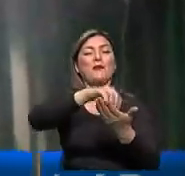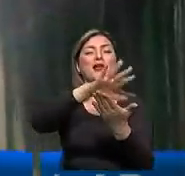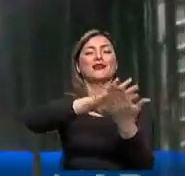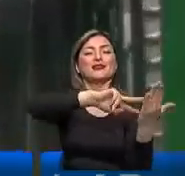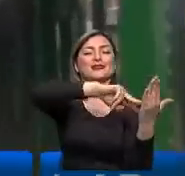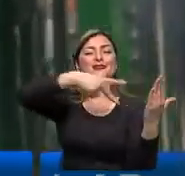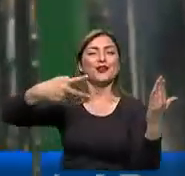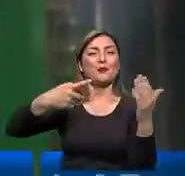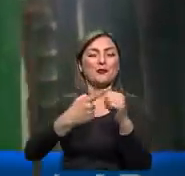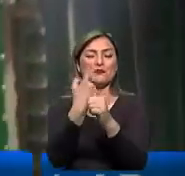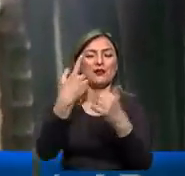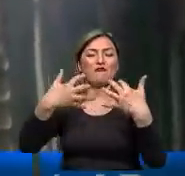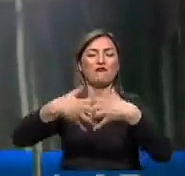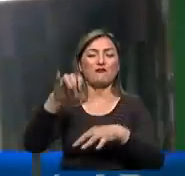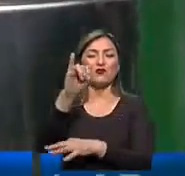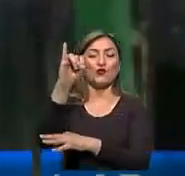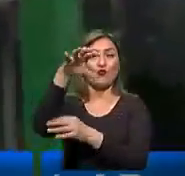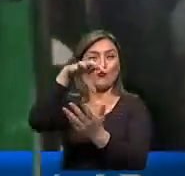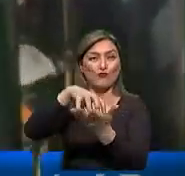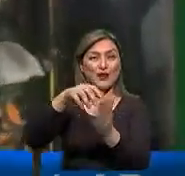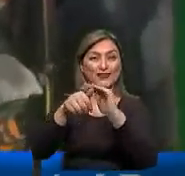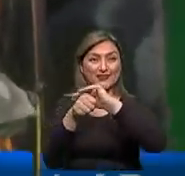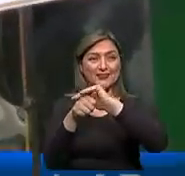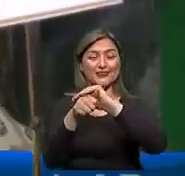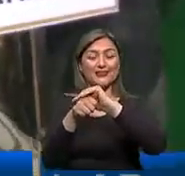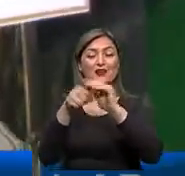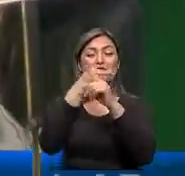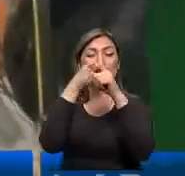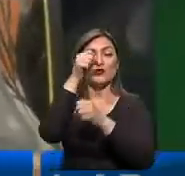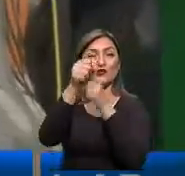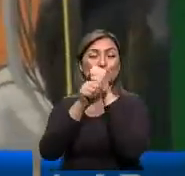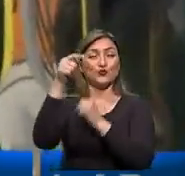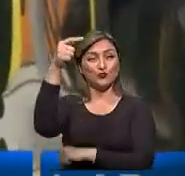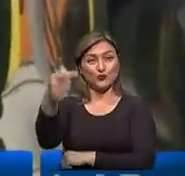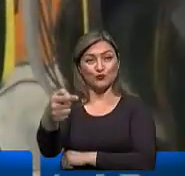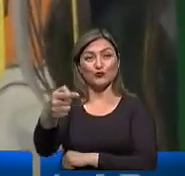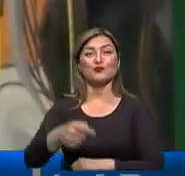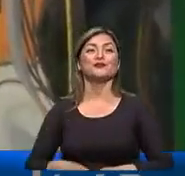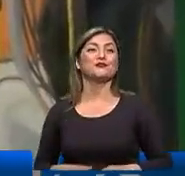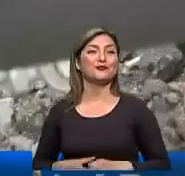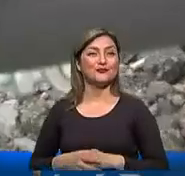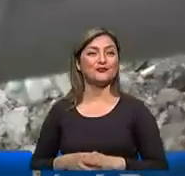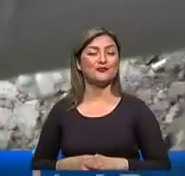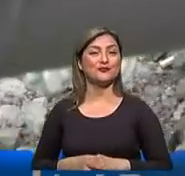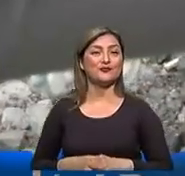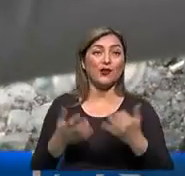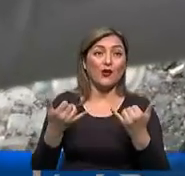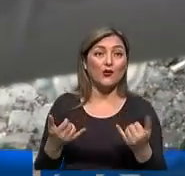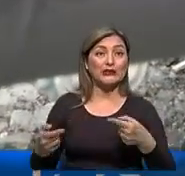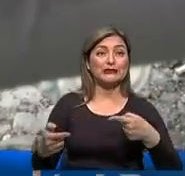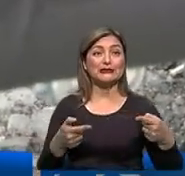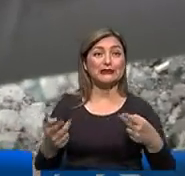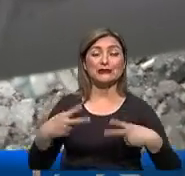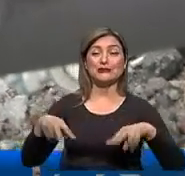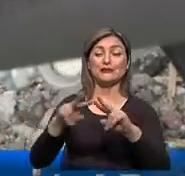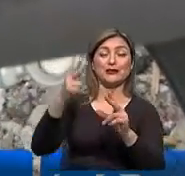La primera planta industrial se colocará en la provincia de Galápagos en marzo del próximo año. En estos tiempos que nos peleamos por el